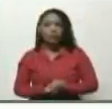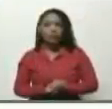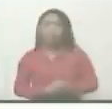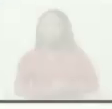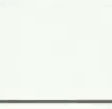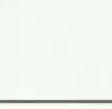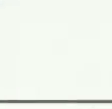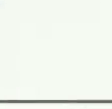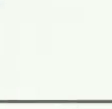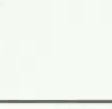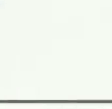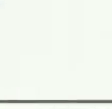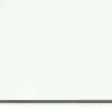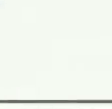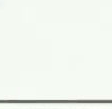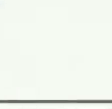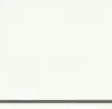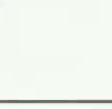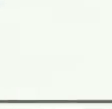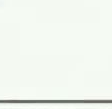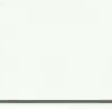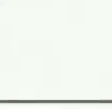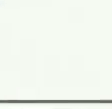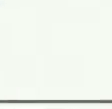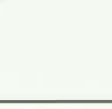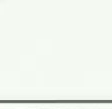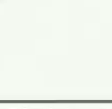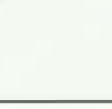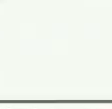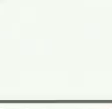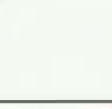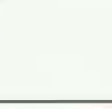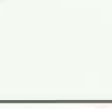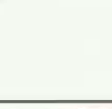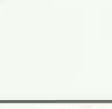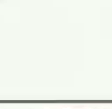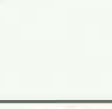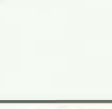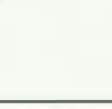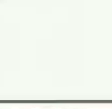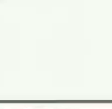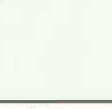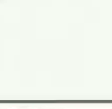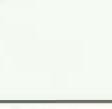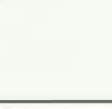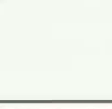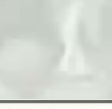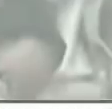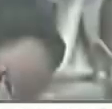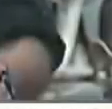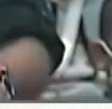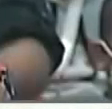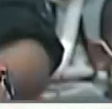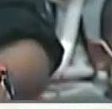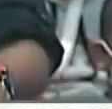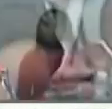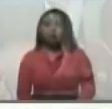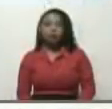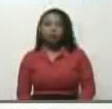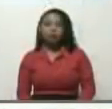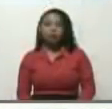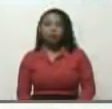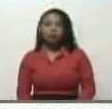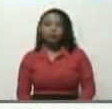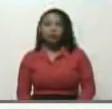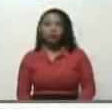Y agarró Diógenes de Sinope, que fundó la Escuela de los Cínicos, a través del ejemplo, y